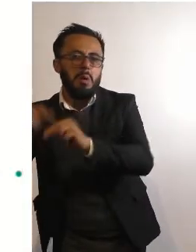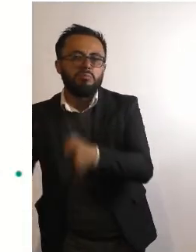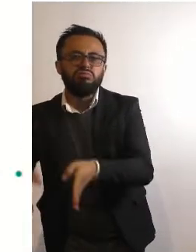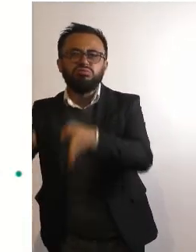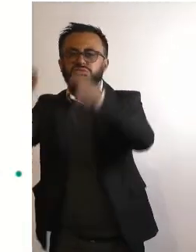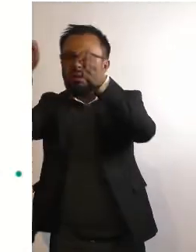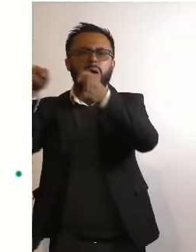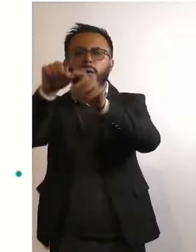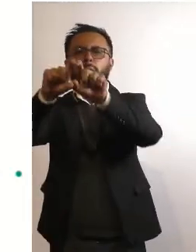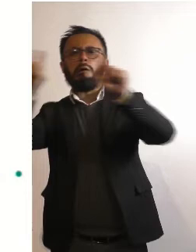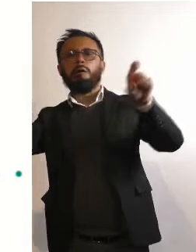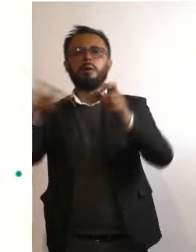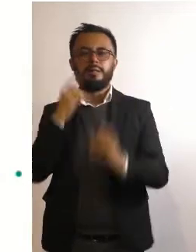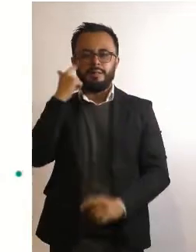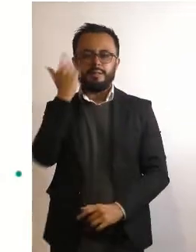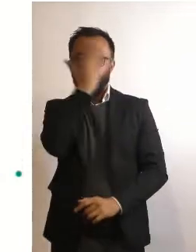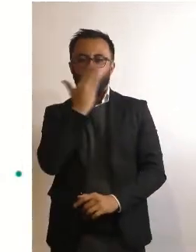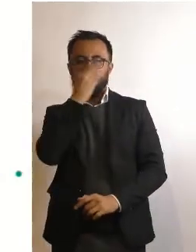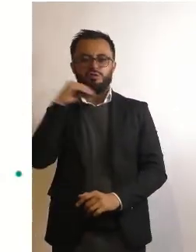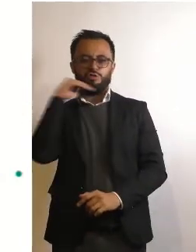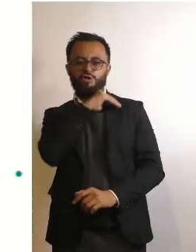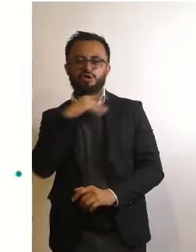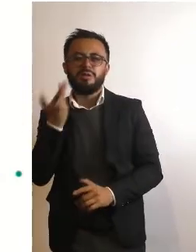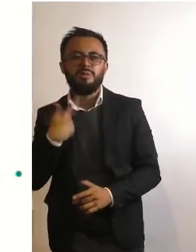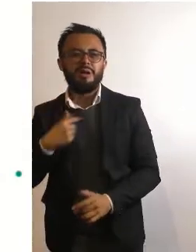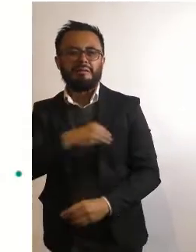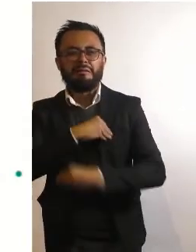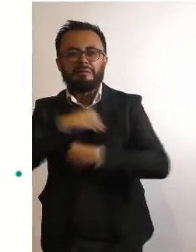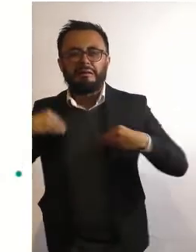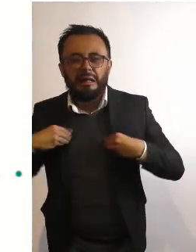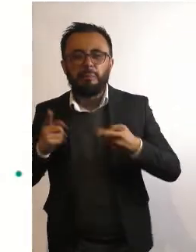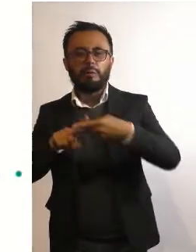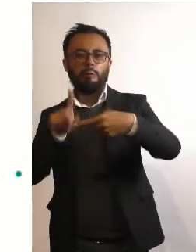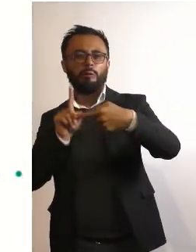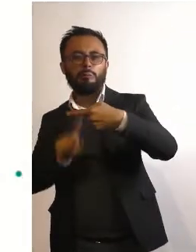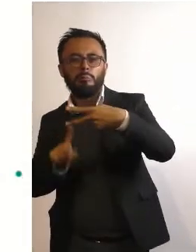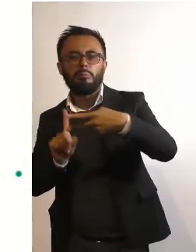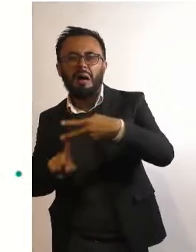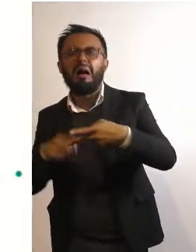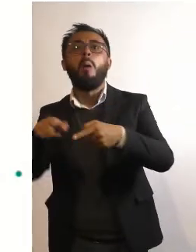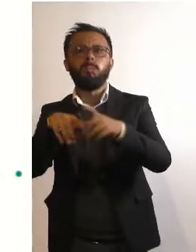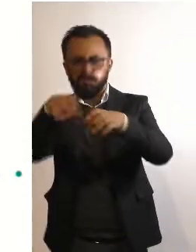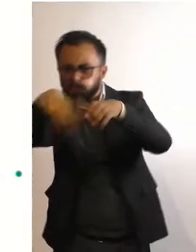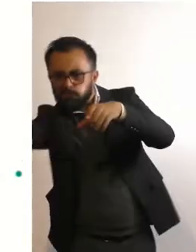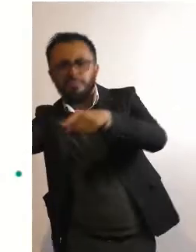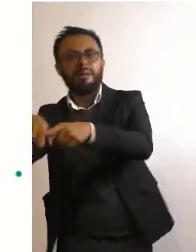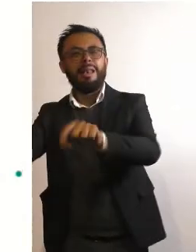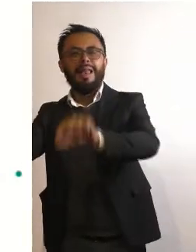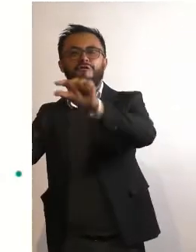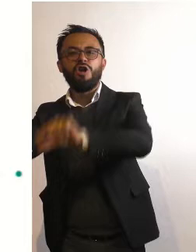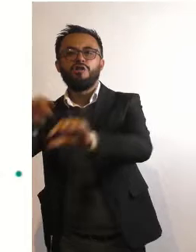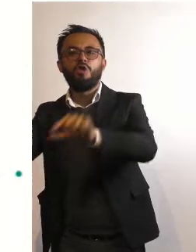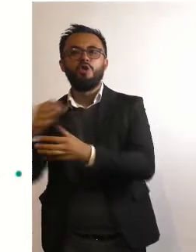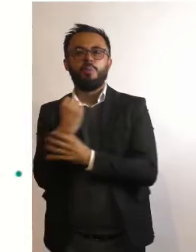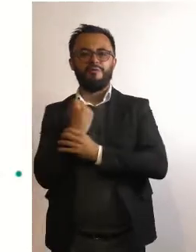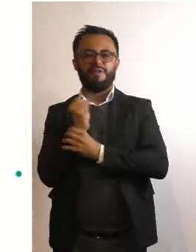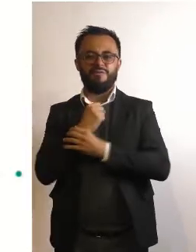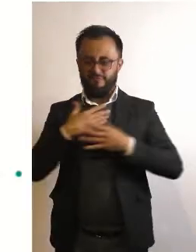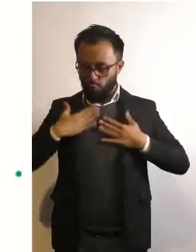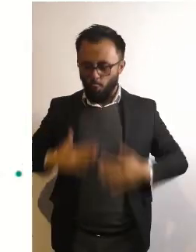también simulación de orden interdisciplinario, en donde va a haber un laboratorio de fisiología, un